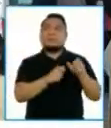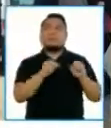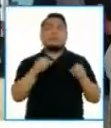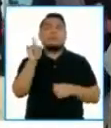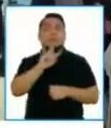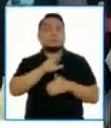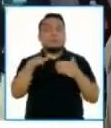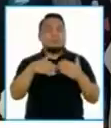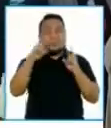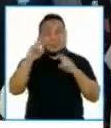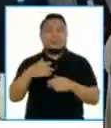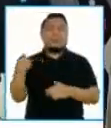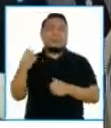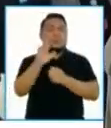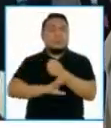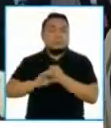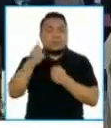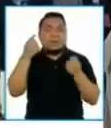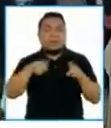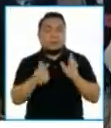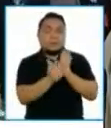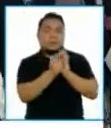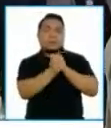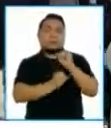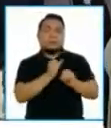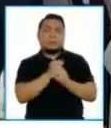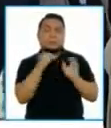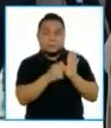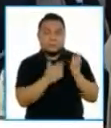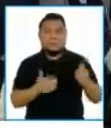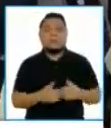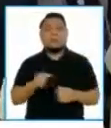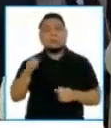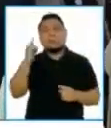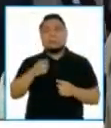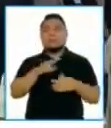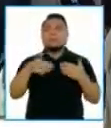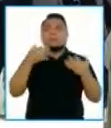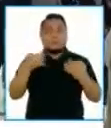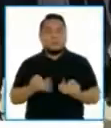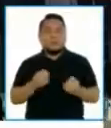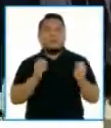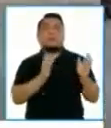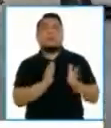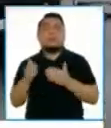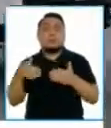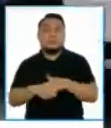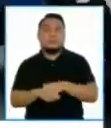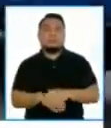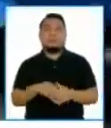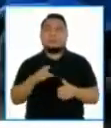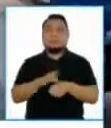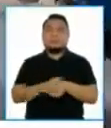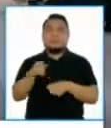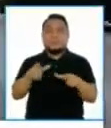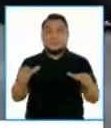pero utilizando todas las armas que están de acuerdo a los estándares internacionales. El fin, una actitud firme y restablecer el orden interno. Desde